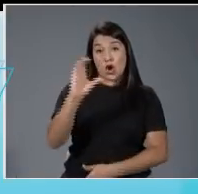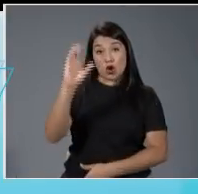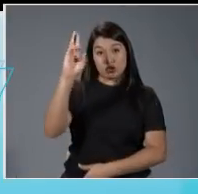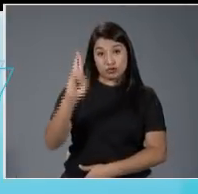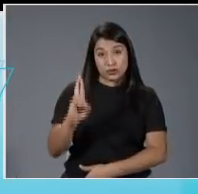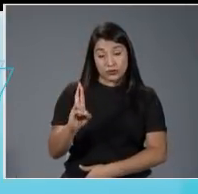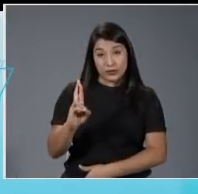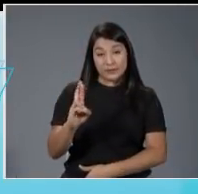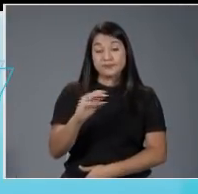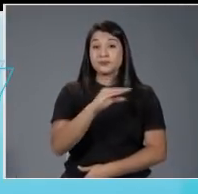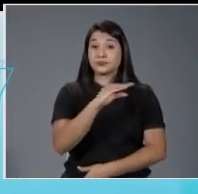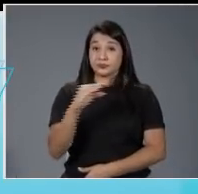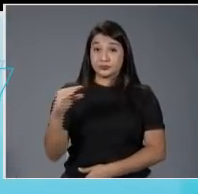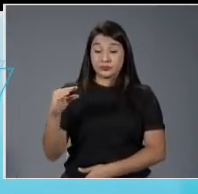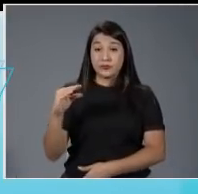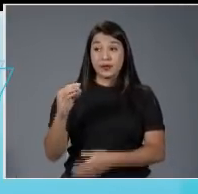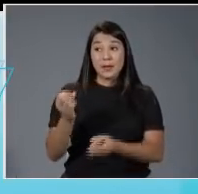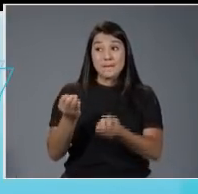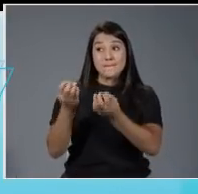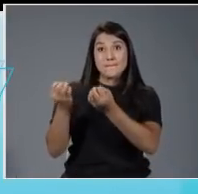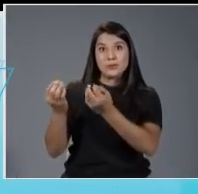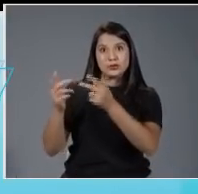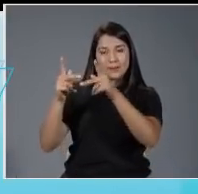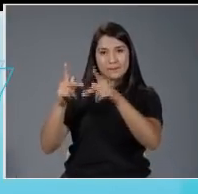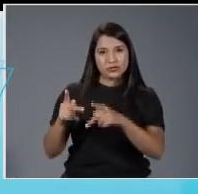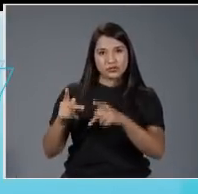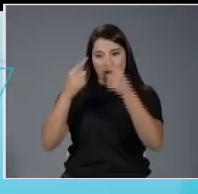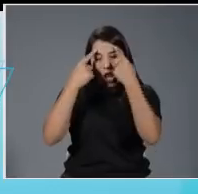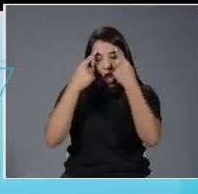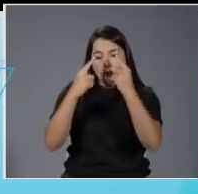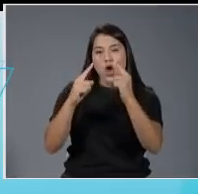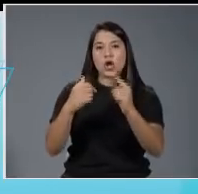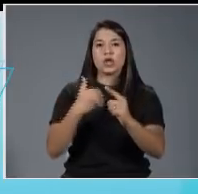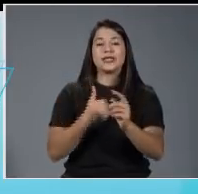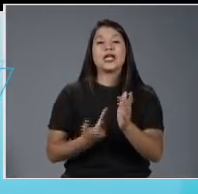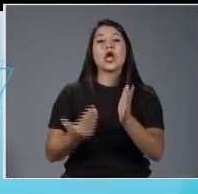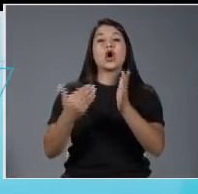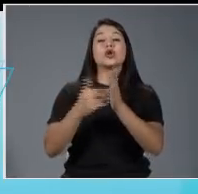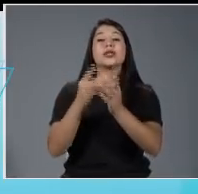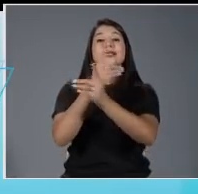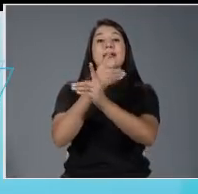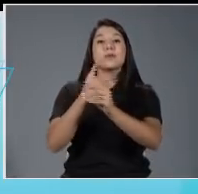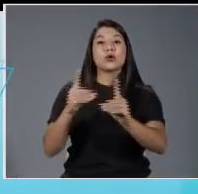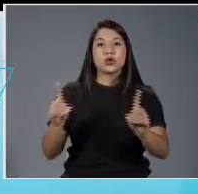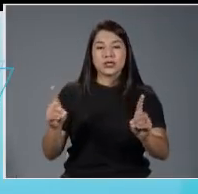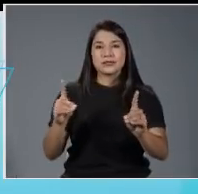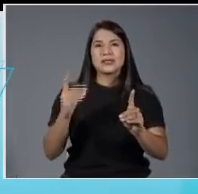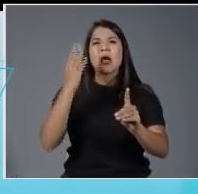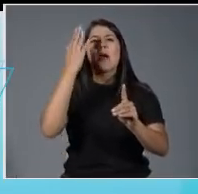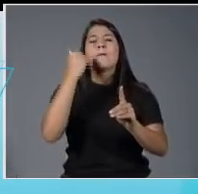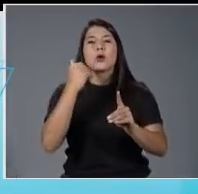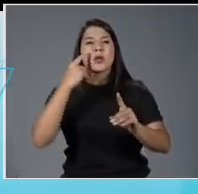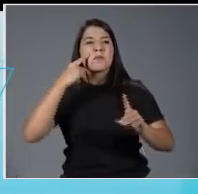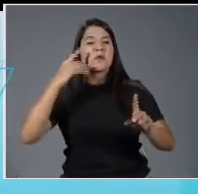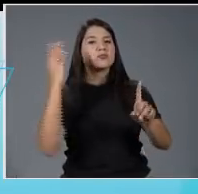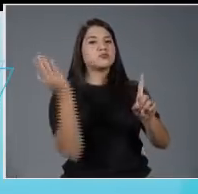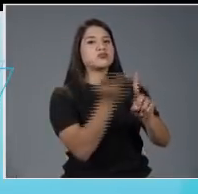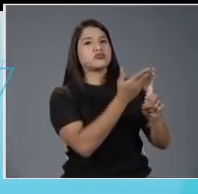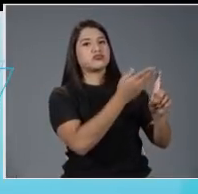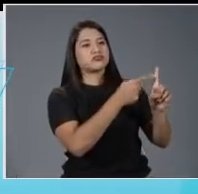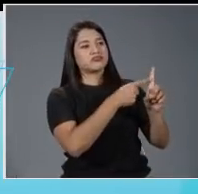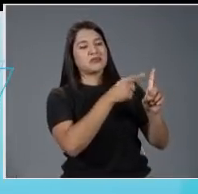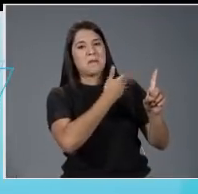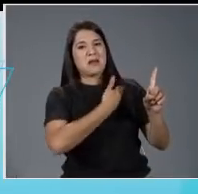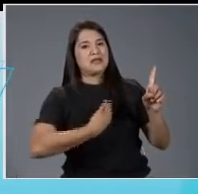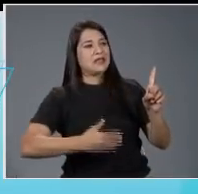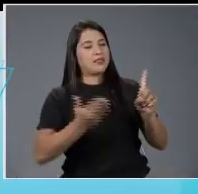y una gran cantidad de personas recuperaron la democracia después de un golpe de Estado, un golpe militar. Y ahí